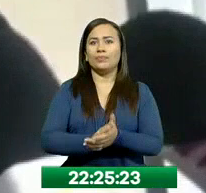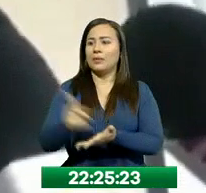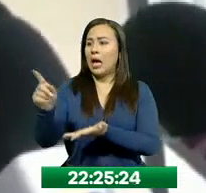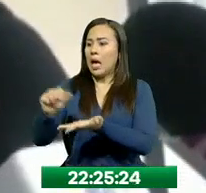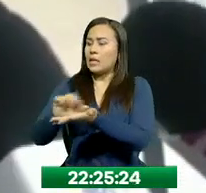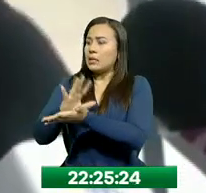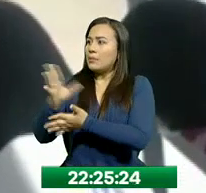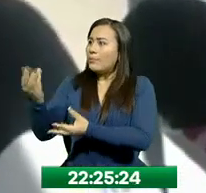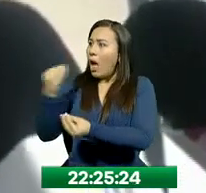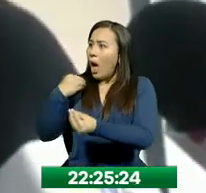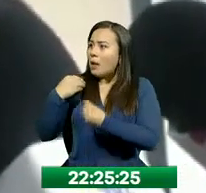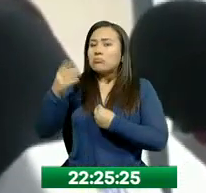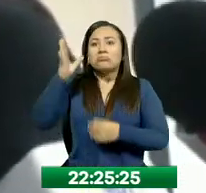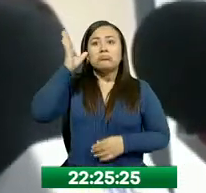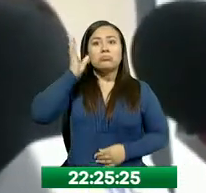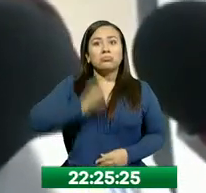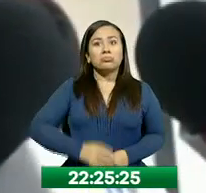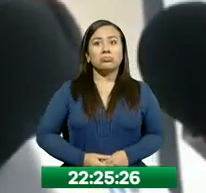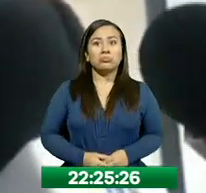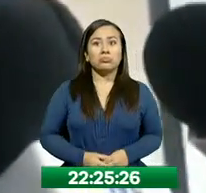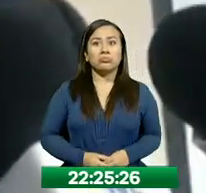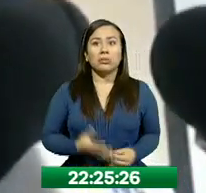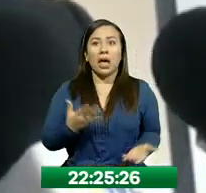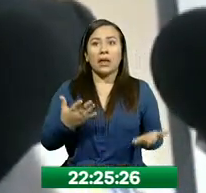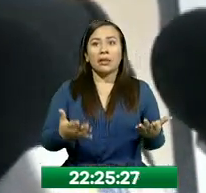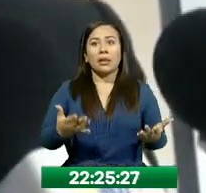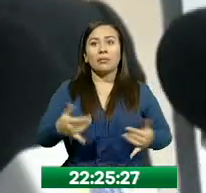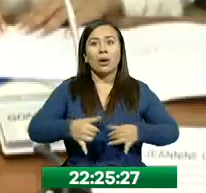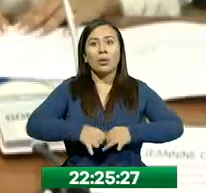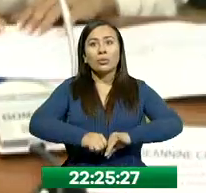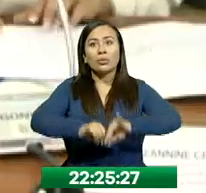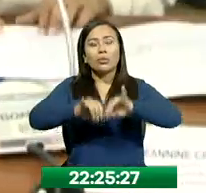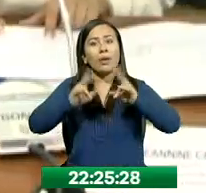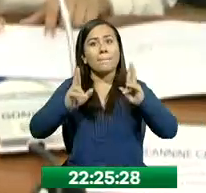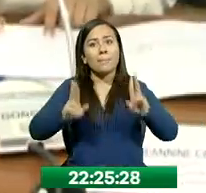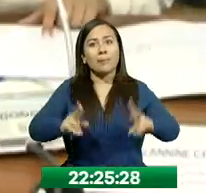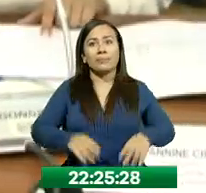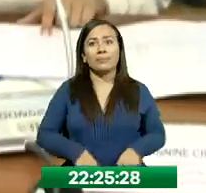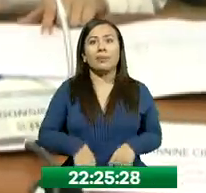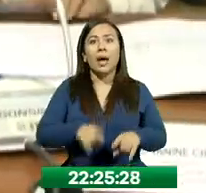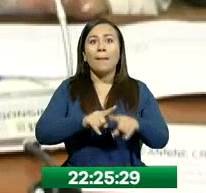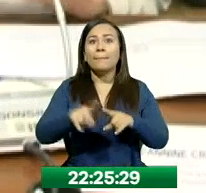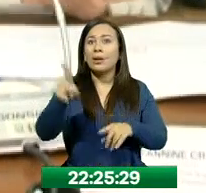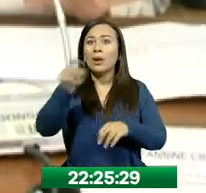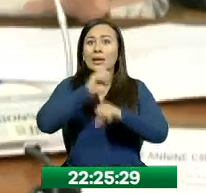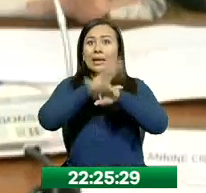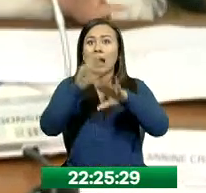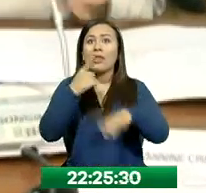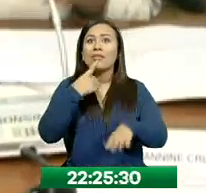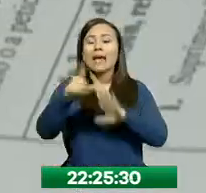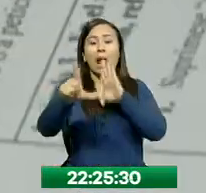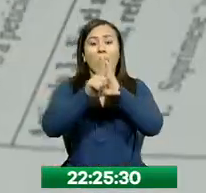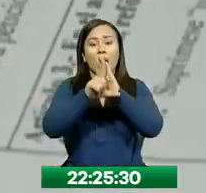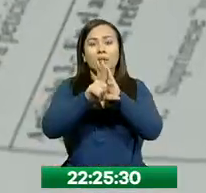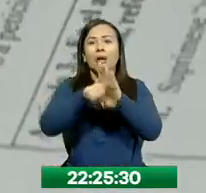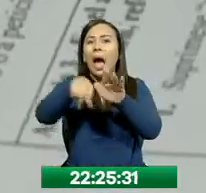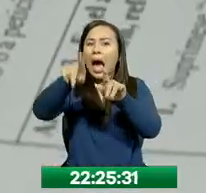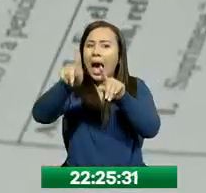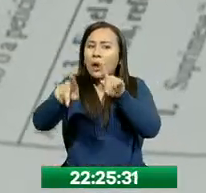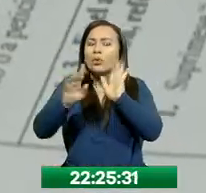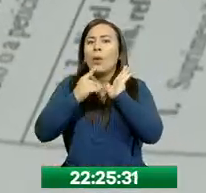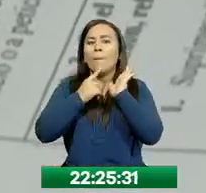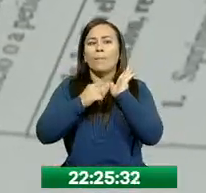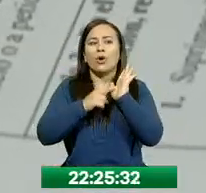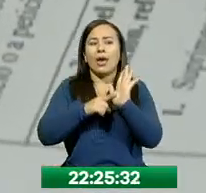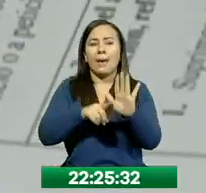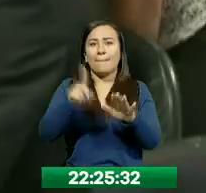ese artículo. Por lo tanto, considero que seguramente tiene que mantenerse tal como está. Pero lo que sí dejan en claro es que la ley tendrá excepciones. Por ejemplo,